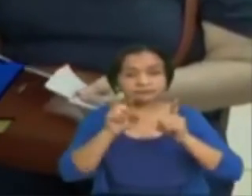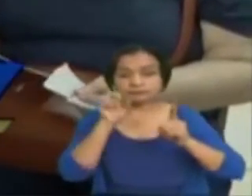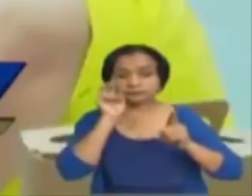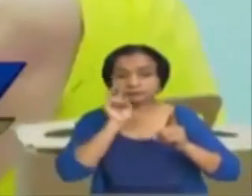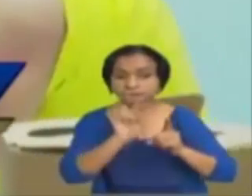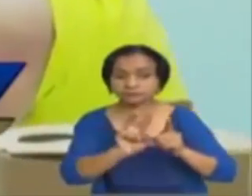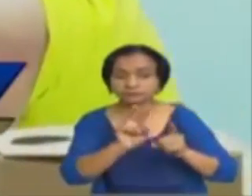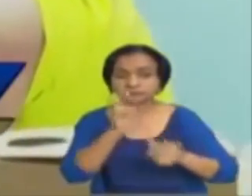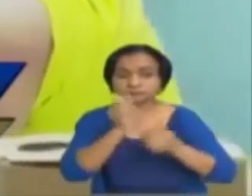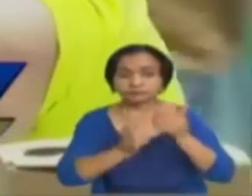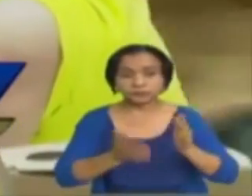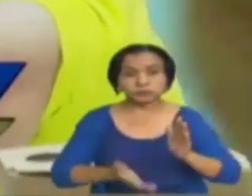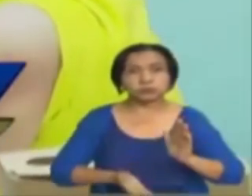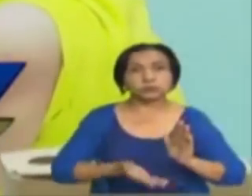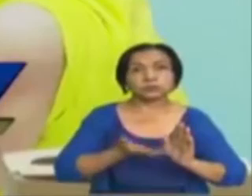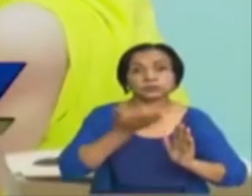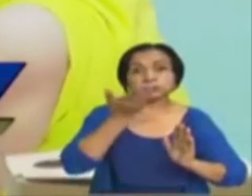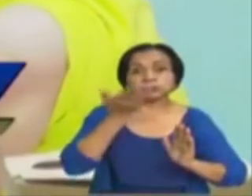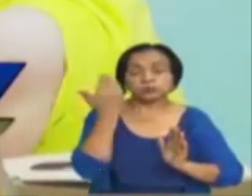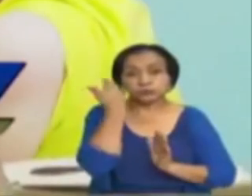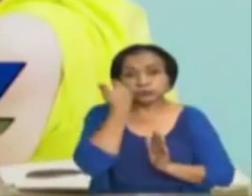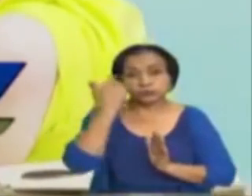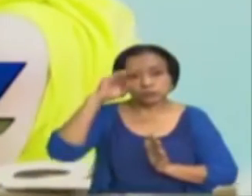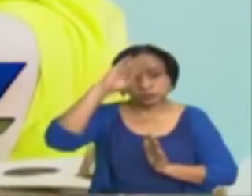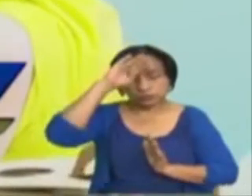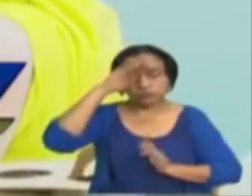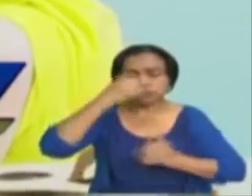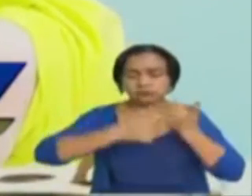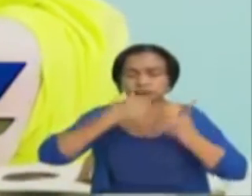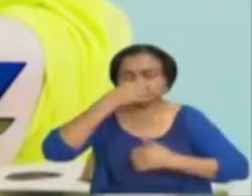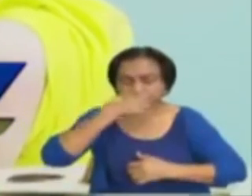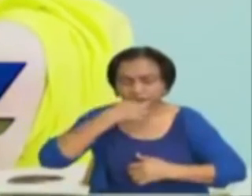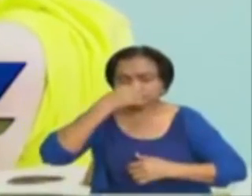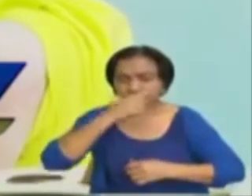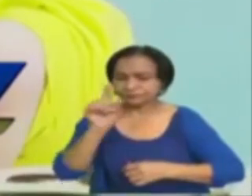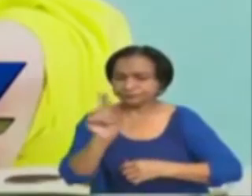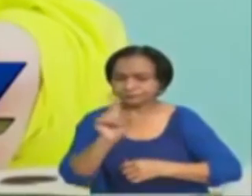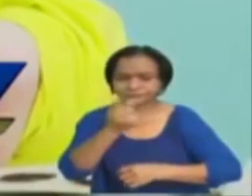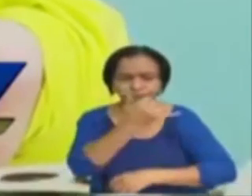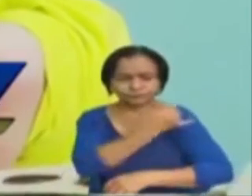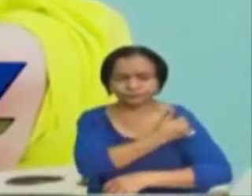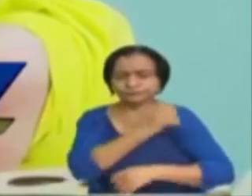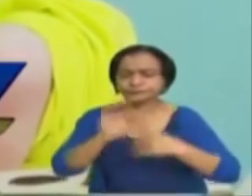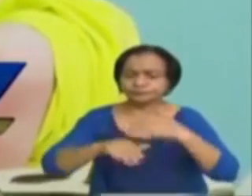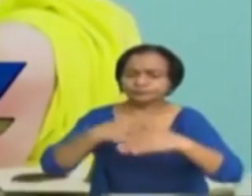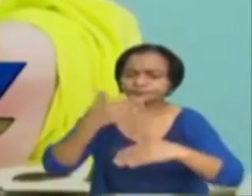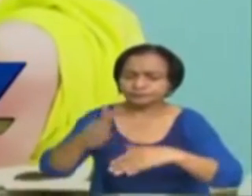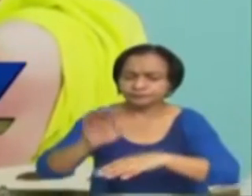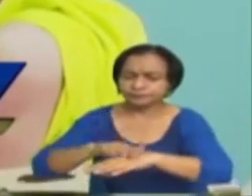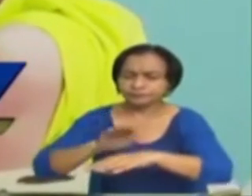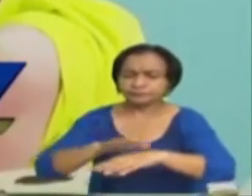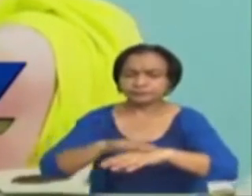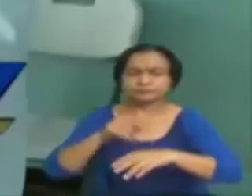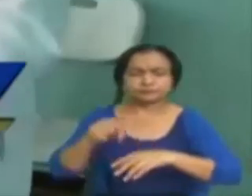estar vacunando, vacunación, luchando por la salud y la vida, vacunación voluntaria contra